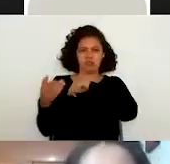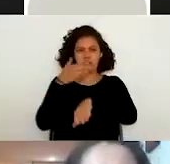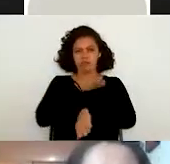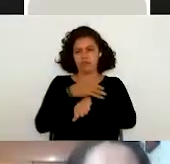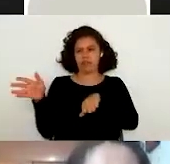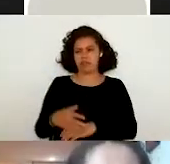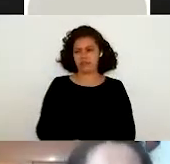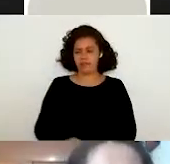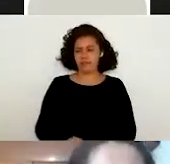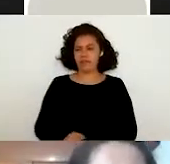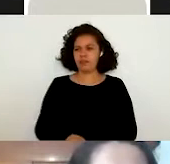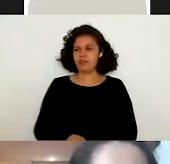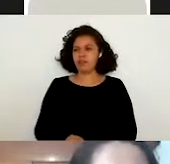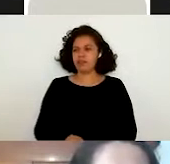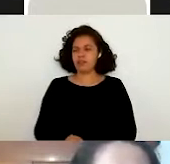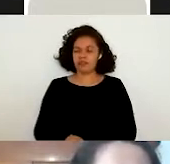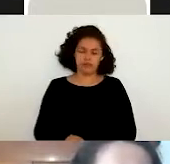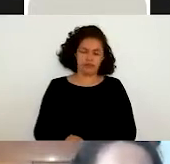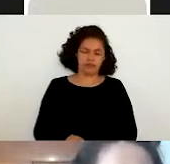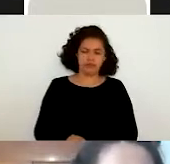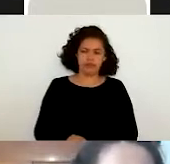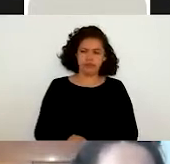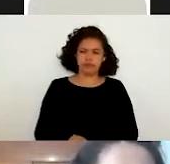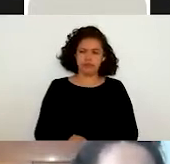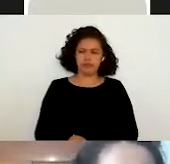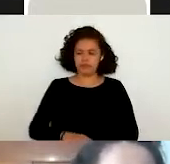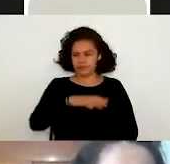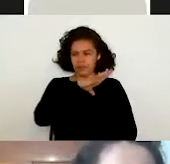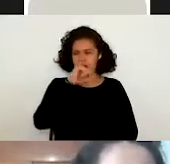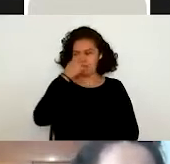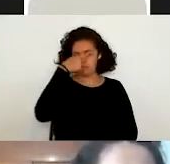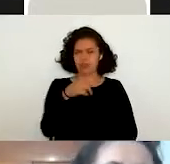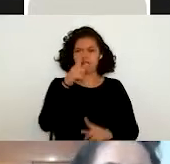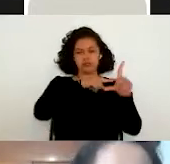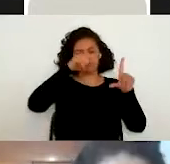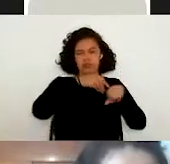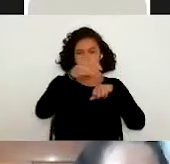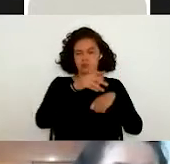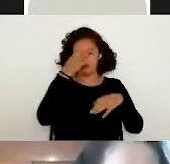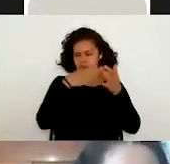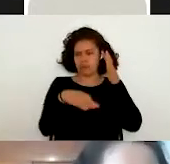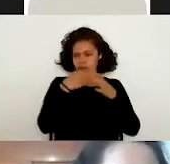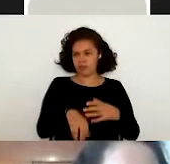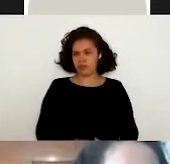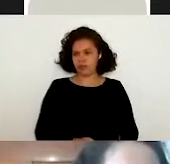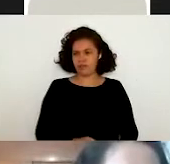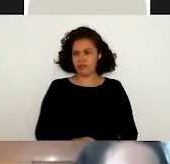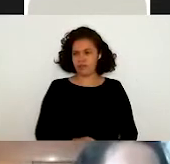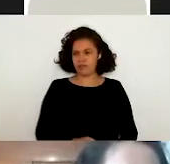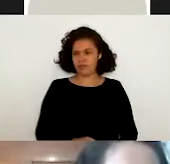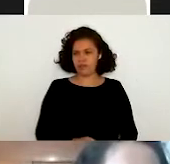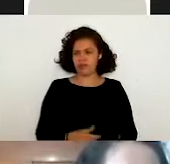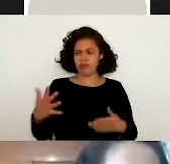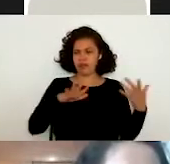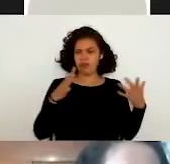Ok. O sea, sí tenemos como tal, pero sí nos falta como un poco de estadísticas. Ok. De más o menos cuánta